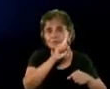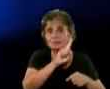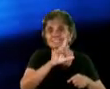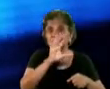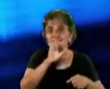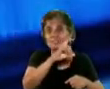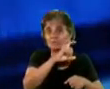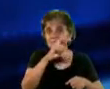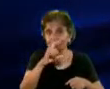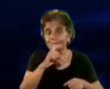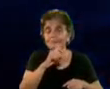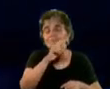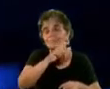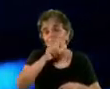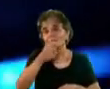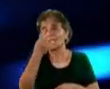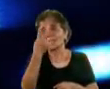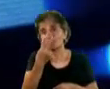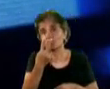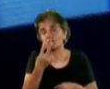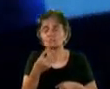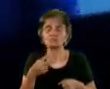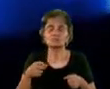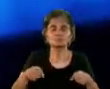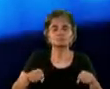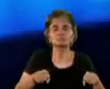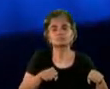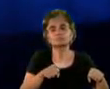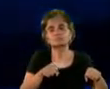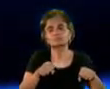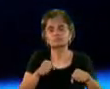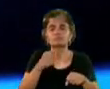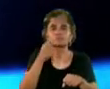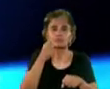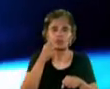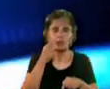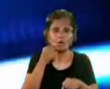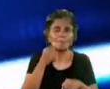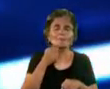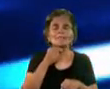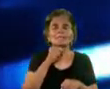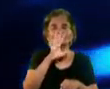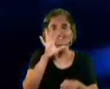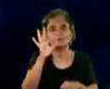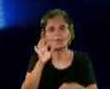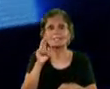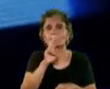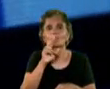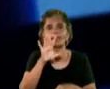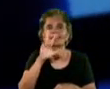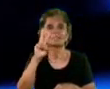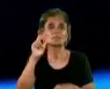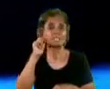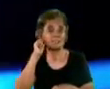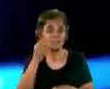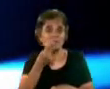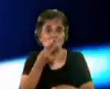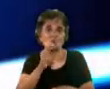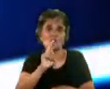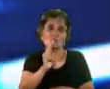cúbicos en el que viajaban Sandra Castillo, de 52 años, y Aldo López, de 50. Ambos fallecieron en el